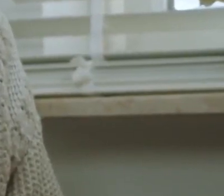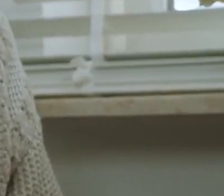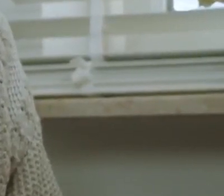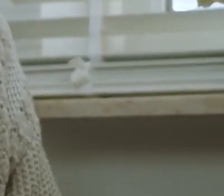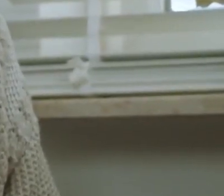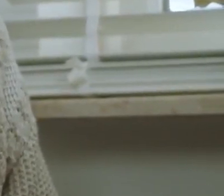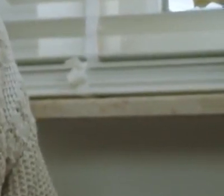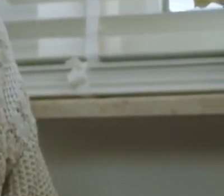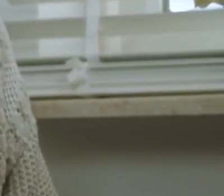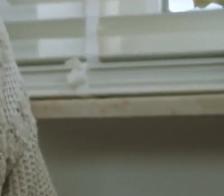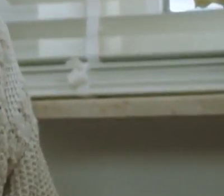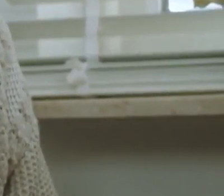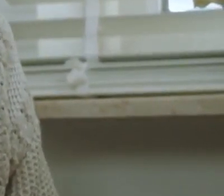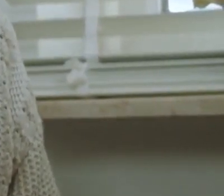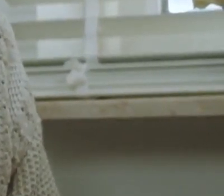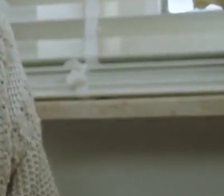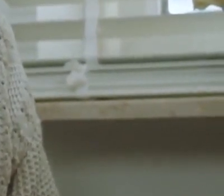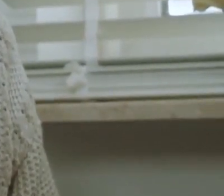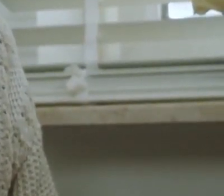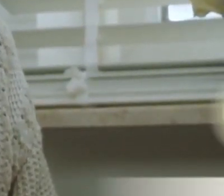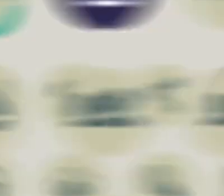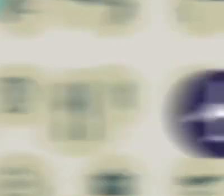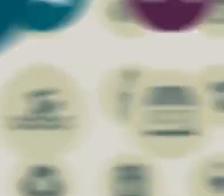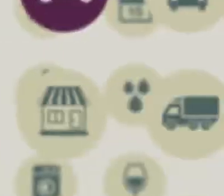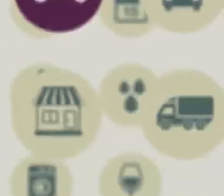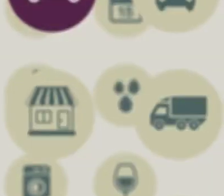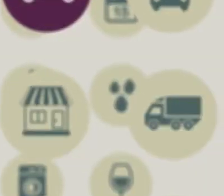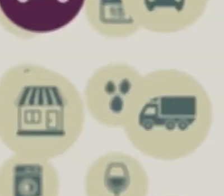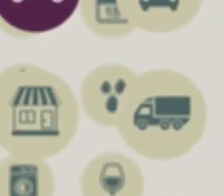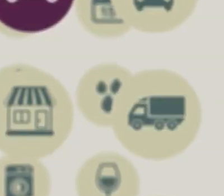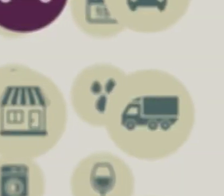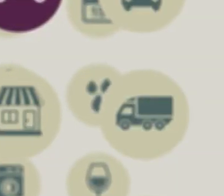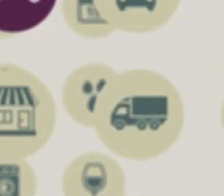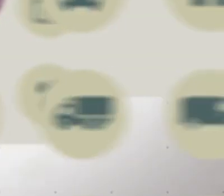vejez digna para todos y todas.